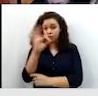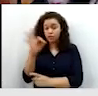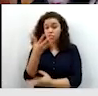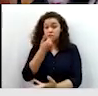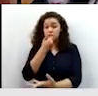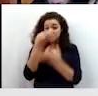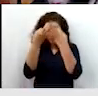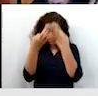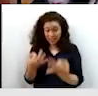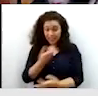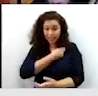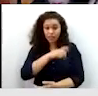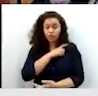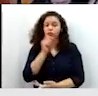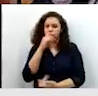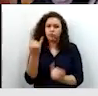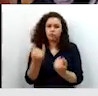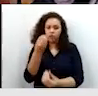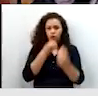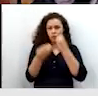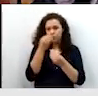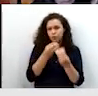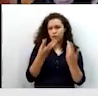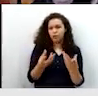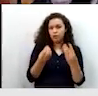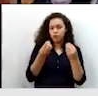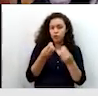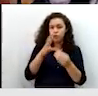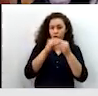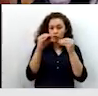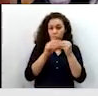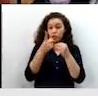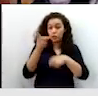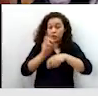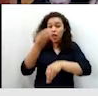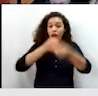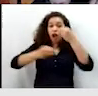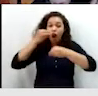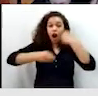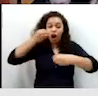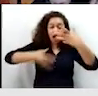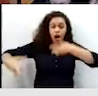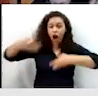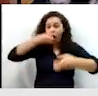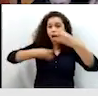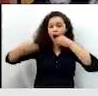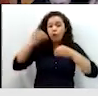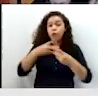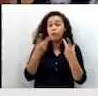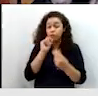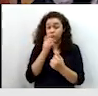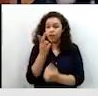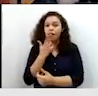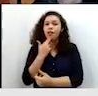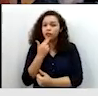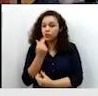Si estamos consumiendo también mucha cantidad de fruta en un día, pues también estamos consumiendo gran cantidad de azúcares. Entonces